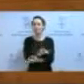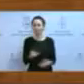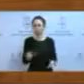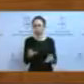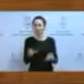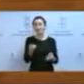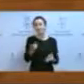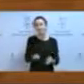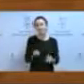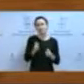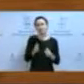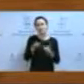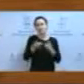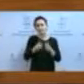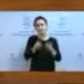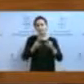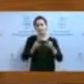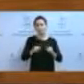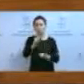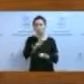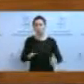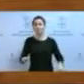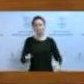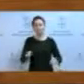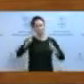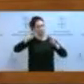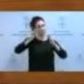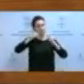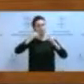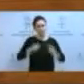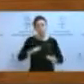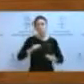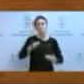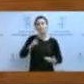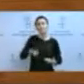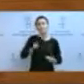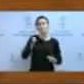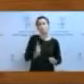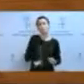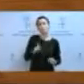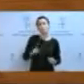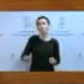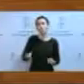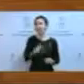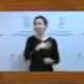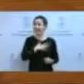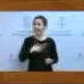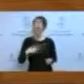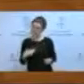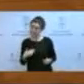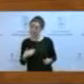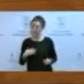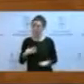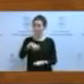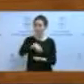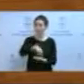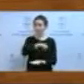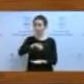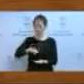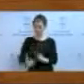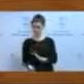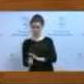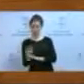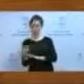del sector y la profesionalización de los centros que aspiren a participar en el sistema para la autonomía y atención a la